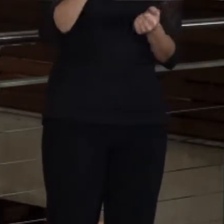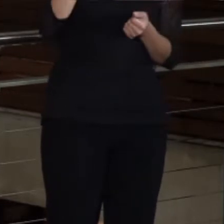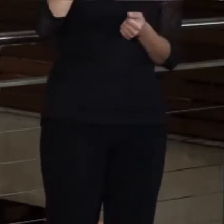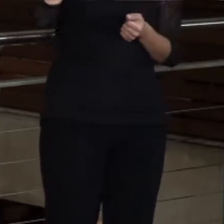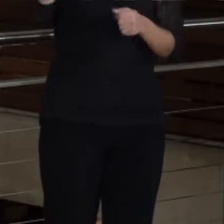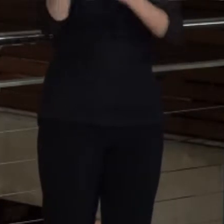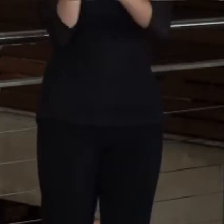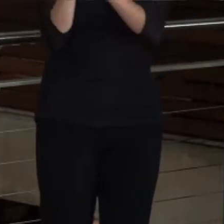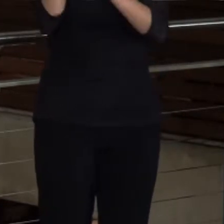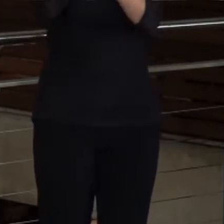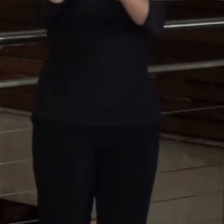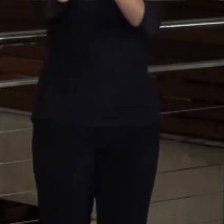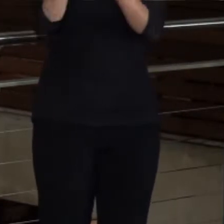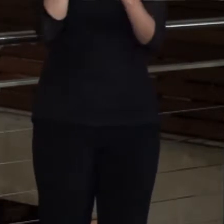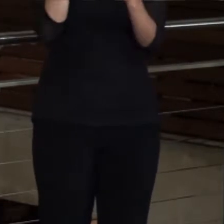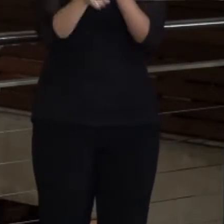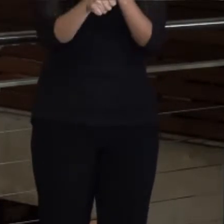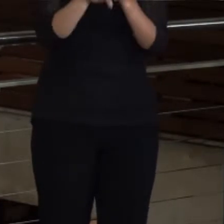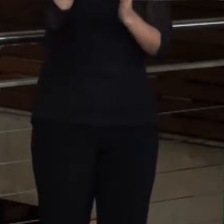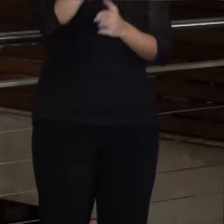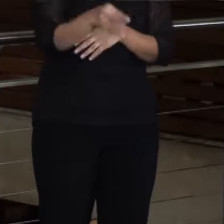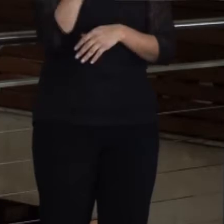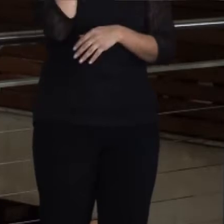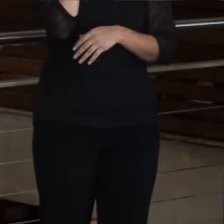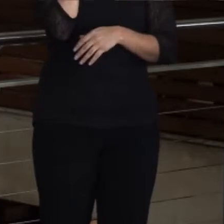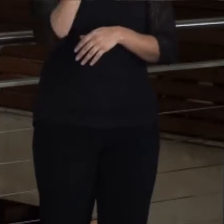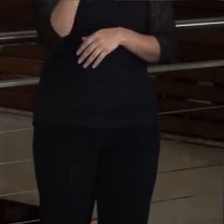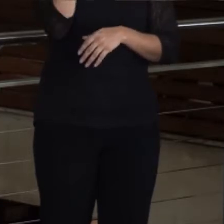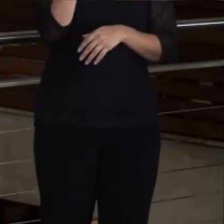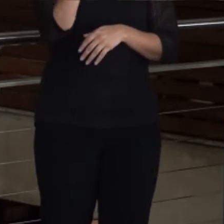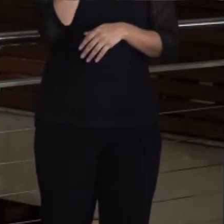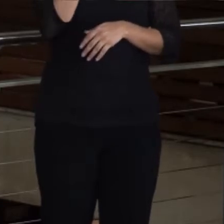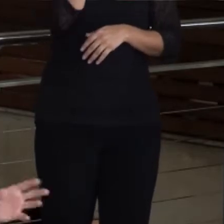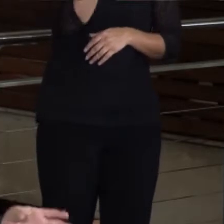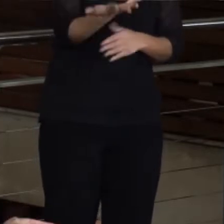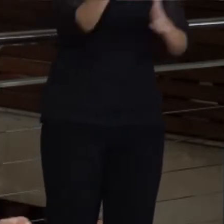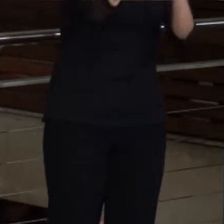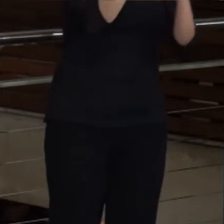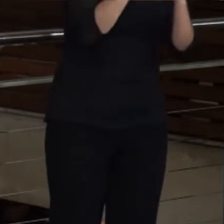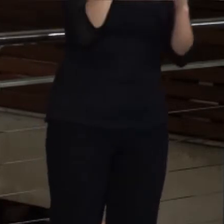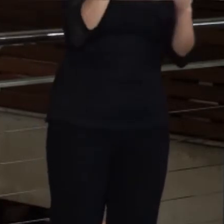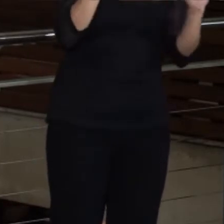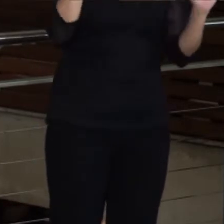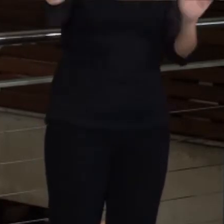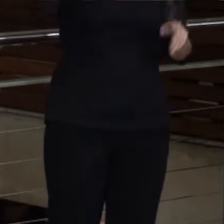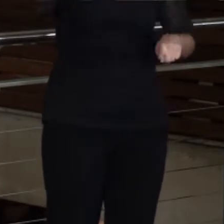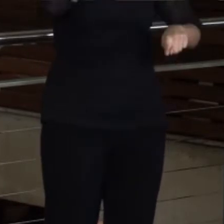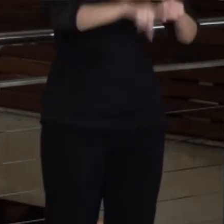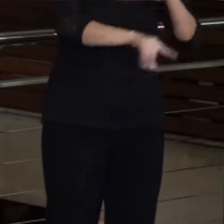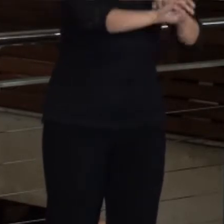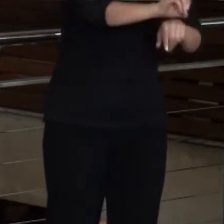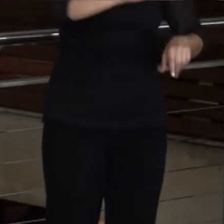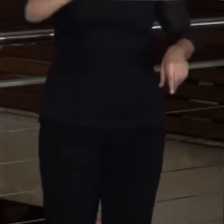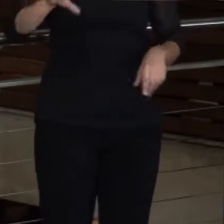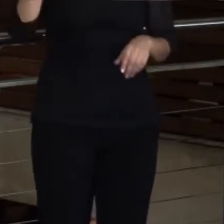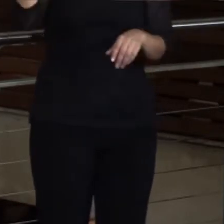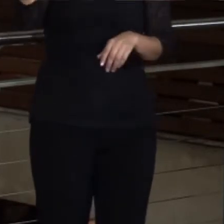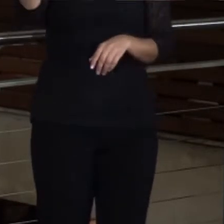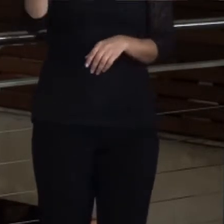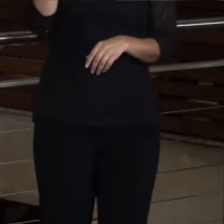pero bueno vamos a respetar la intimidad y ahí viene el tema del águila una vez más